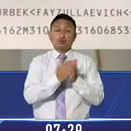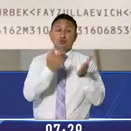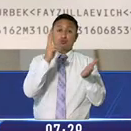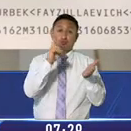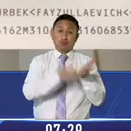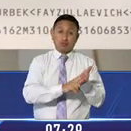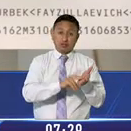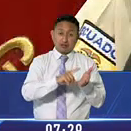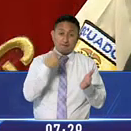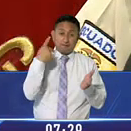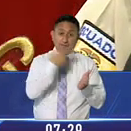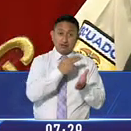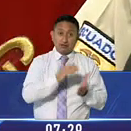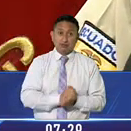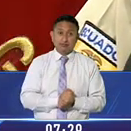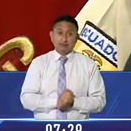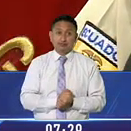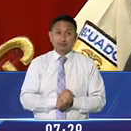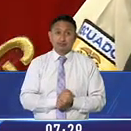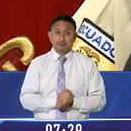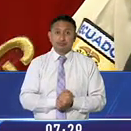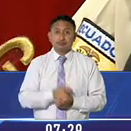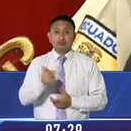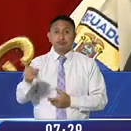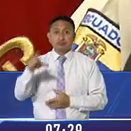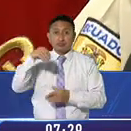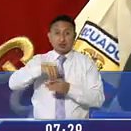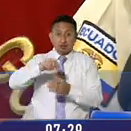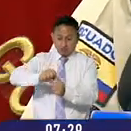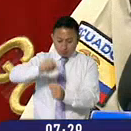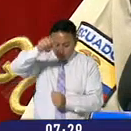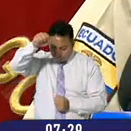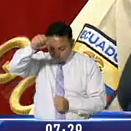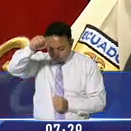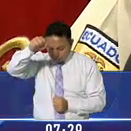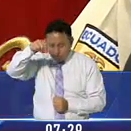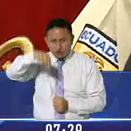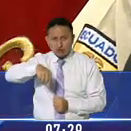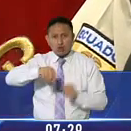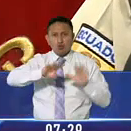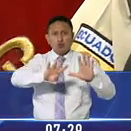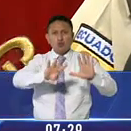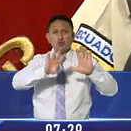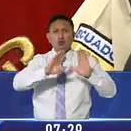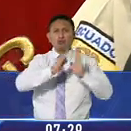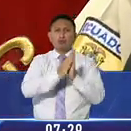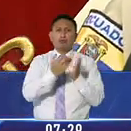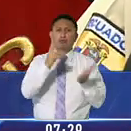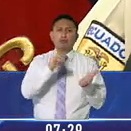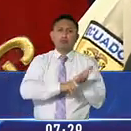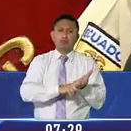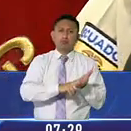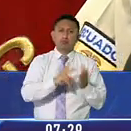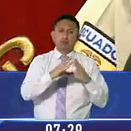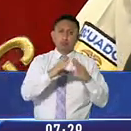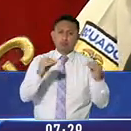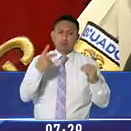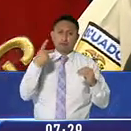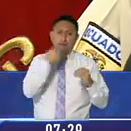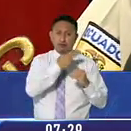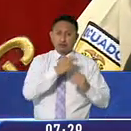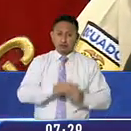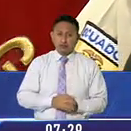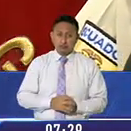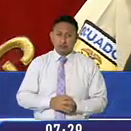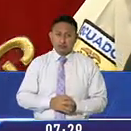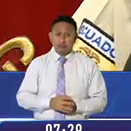falsificados. De sus maletas, 9 visas japonesas presuntamente falsificadas. Entre ellas